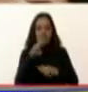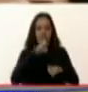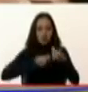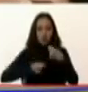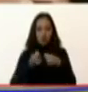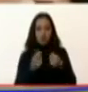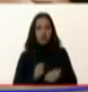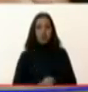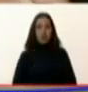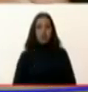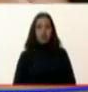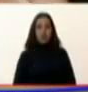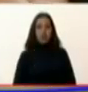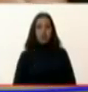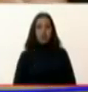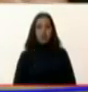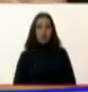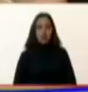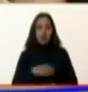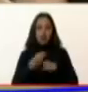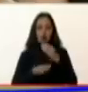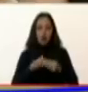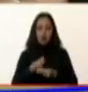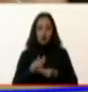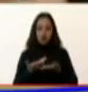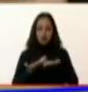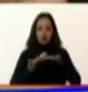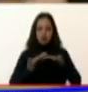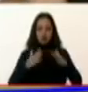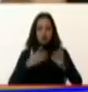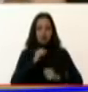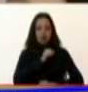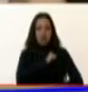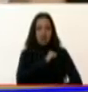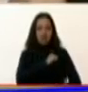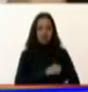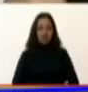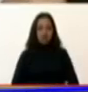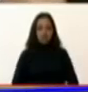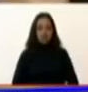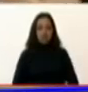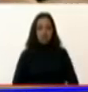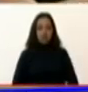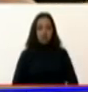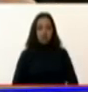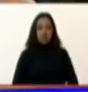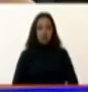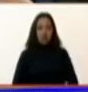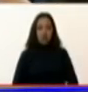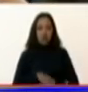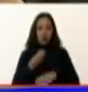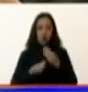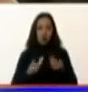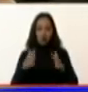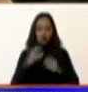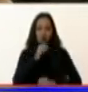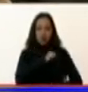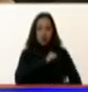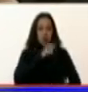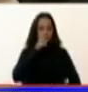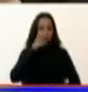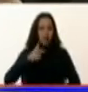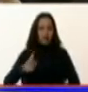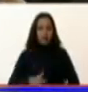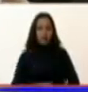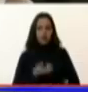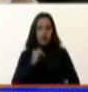económicamente, cómo intimidar o intentar intimidar a los pueblos en su solidaridad